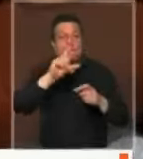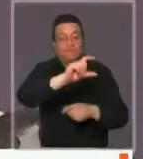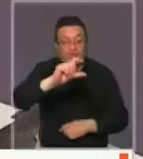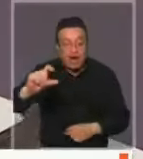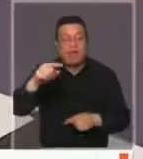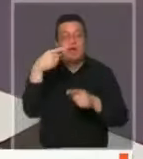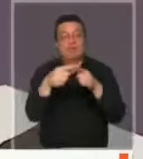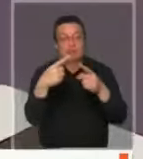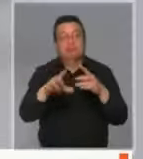más